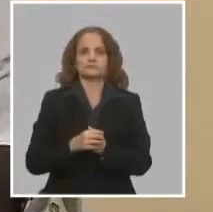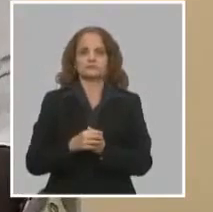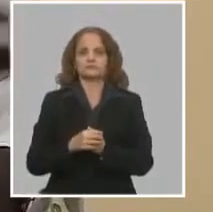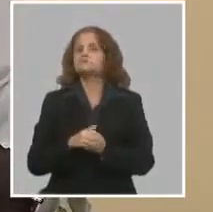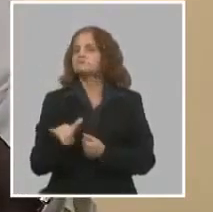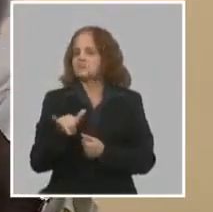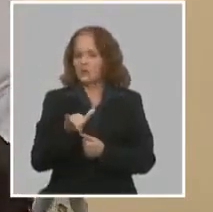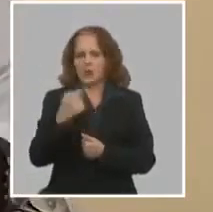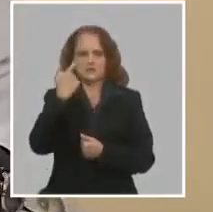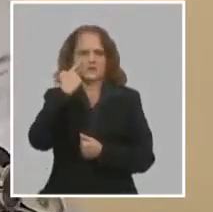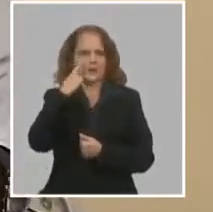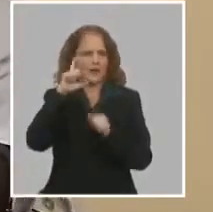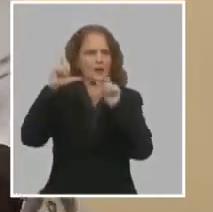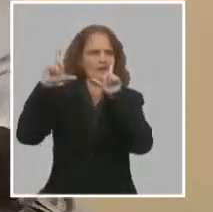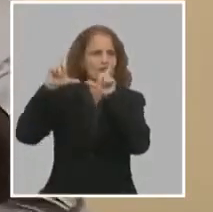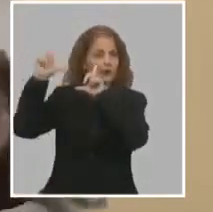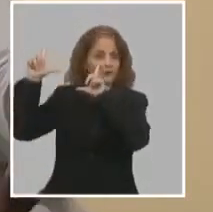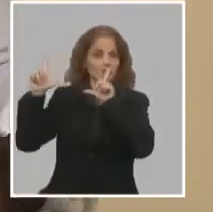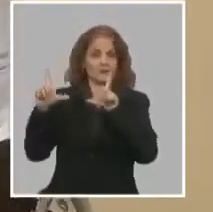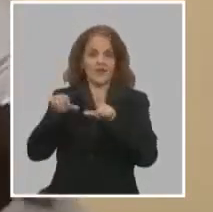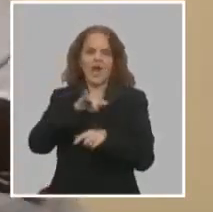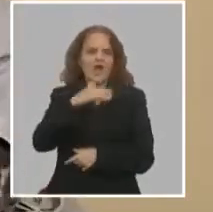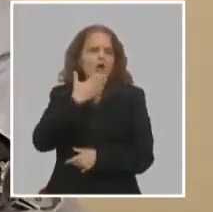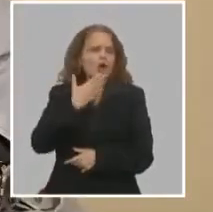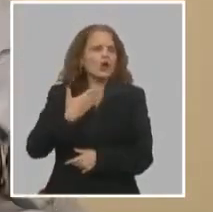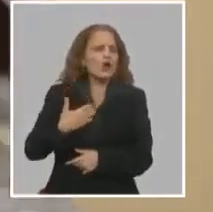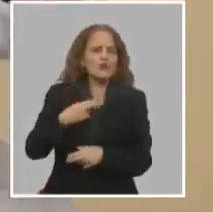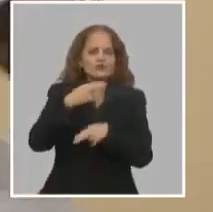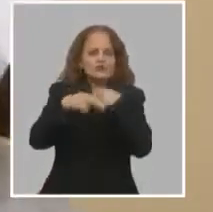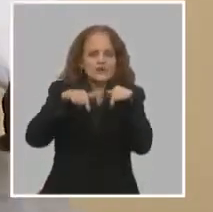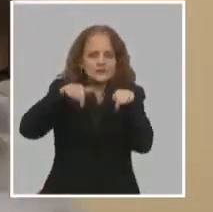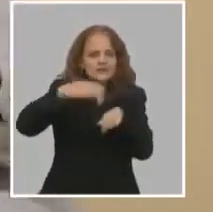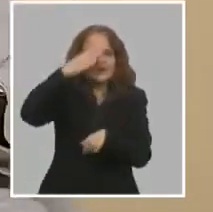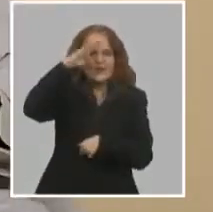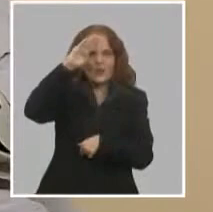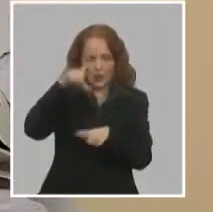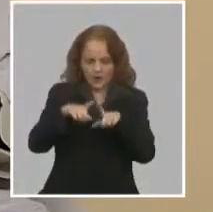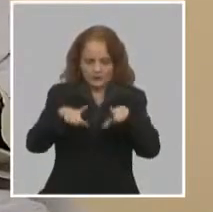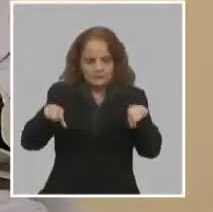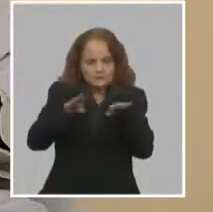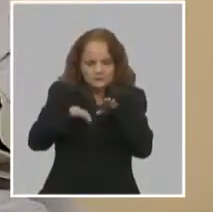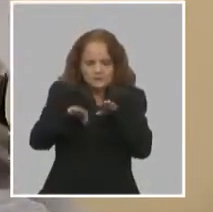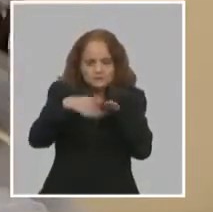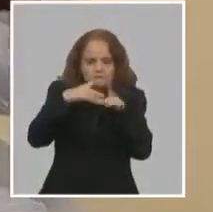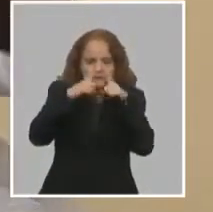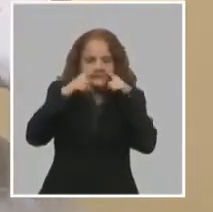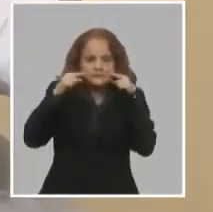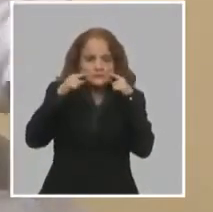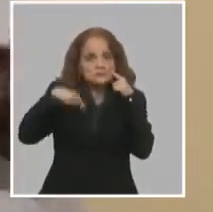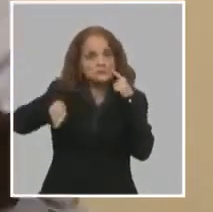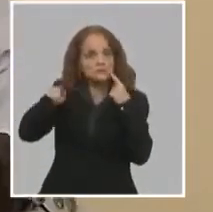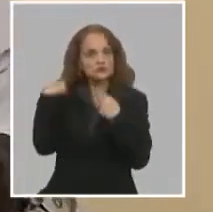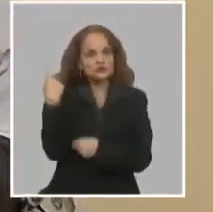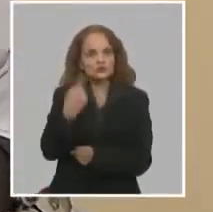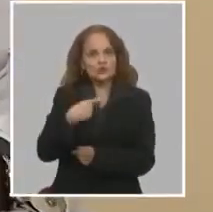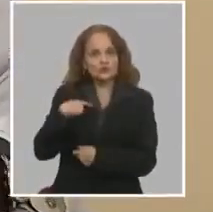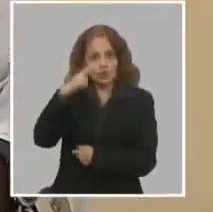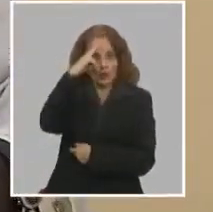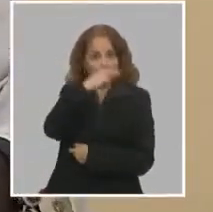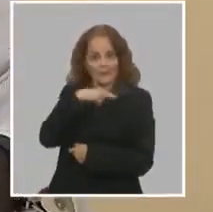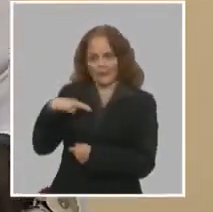llevamos la experiencia del propio nasobuco, cómo se hace aquí en Cuba, allí. ¿Enseñaron a hacer el nasobuco? Enseñamos a hacer